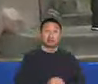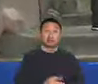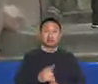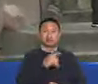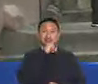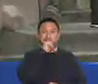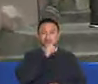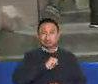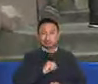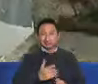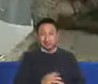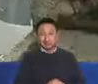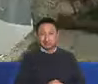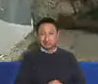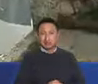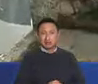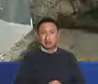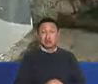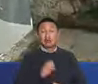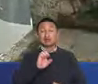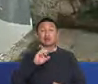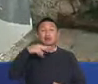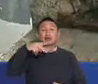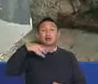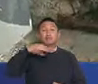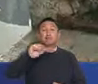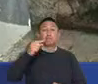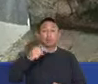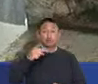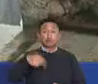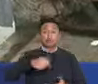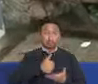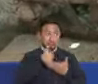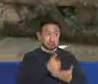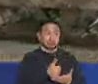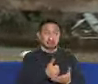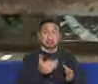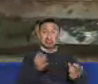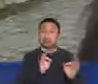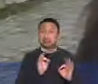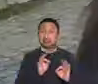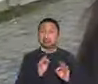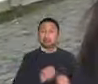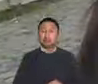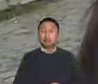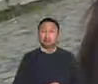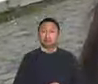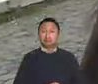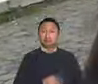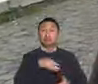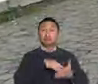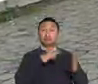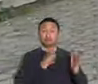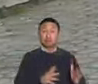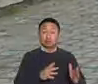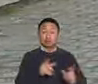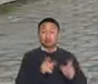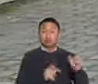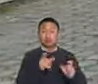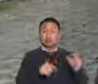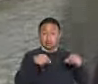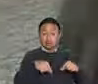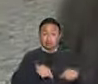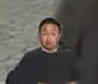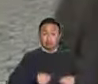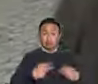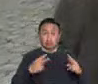malas condiciones y la empresa de obras públicas no ha dado atención a su pedido. Los estudiantes, por todas las personas que viven